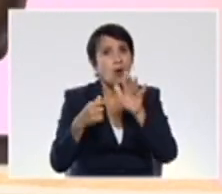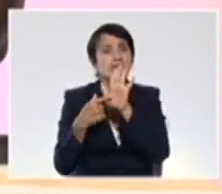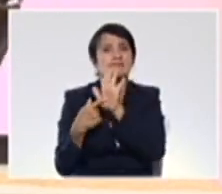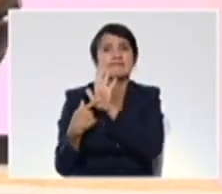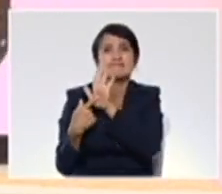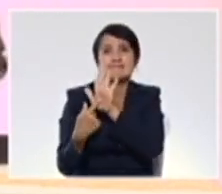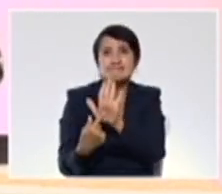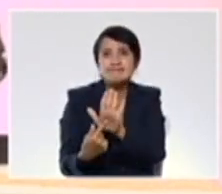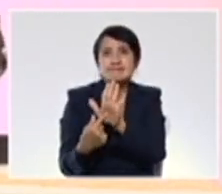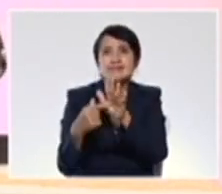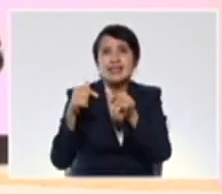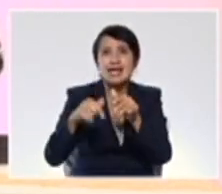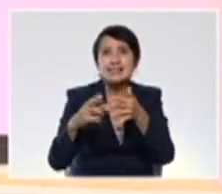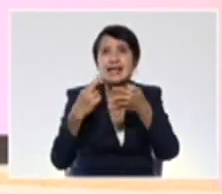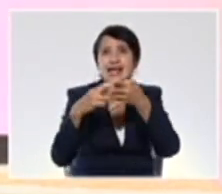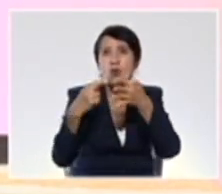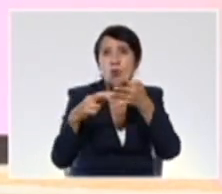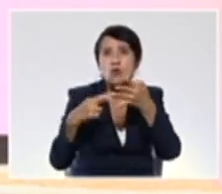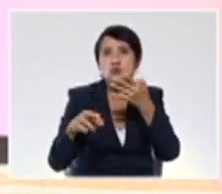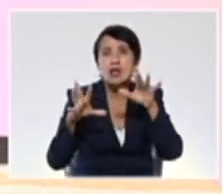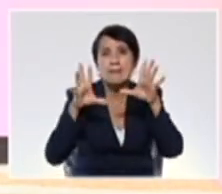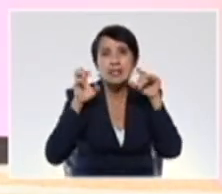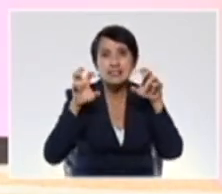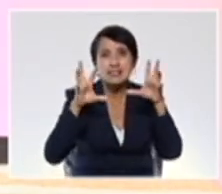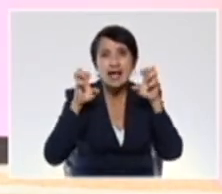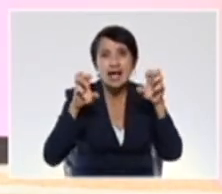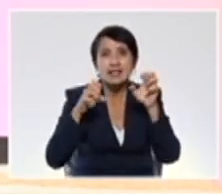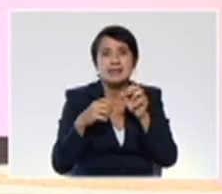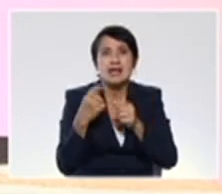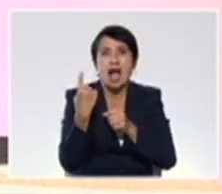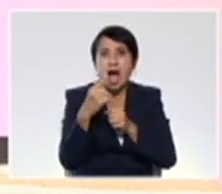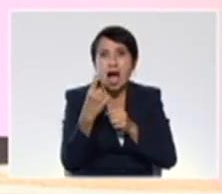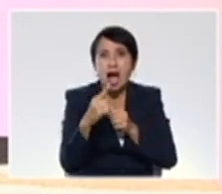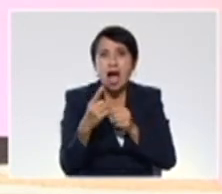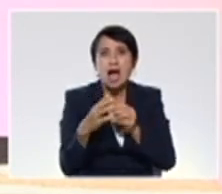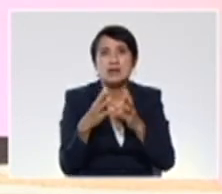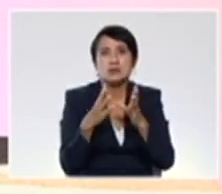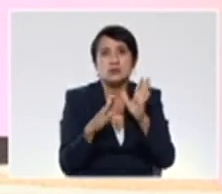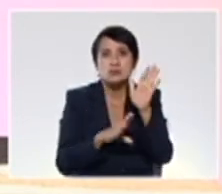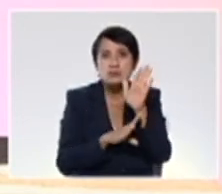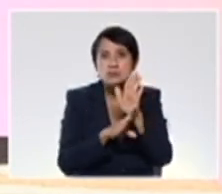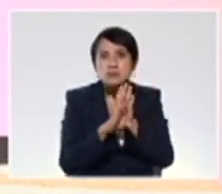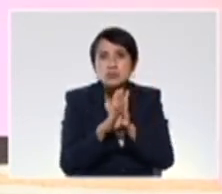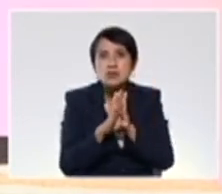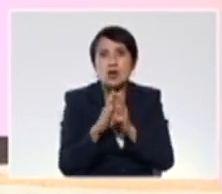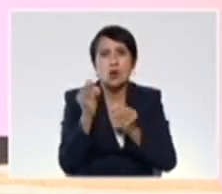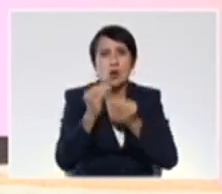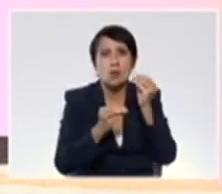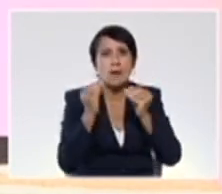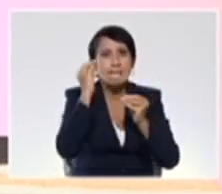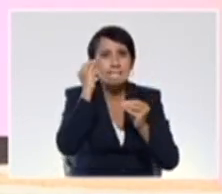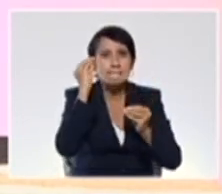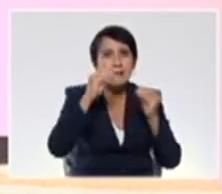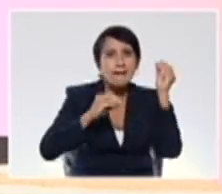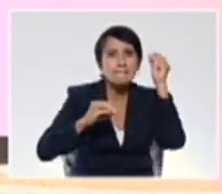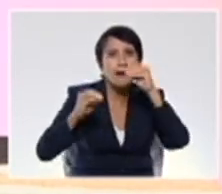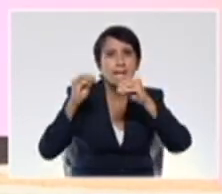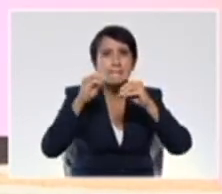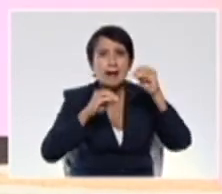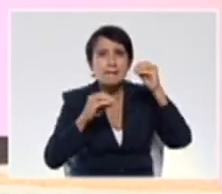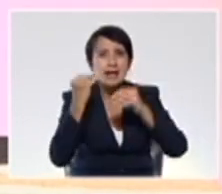presentar este recurso para el aprendizaje que tenemos para que vayas tomando algunas ideas de cómo podemos